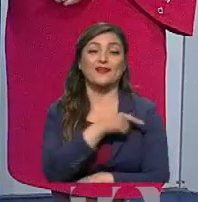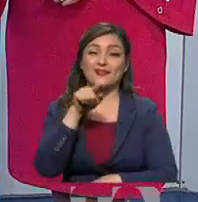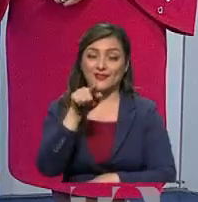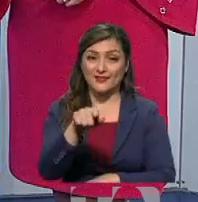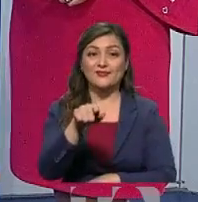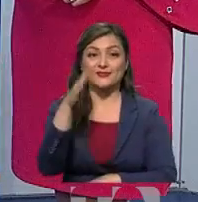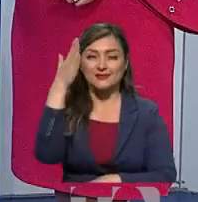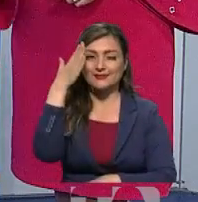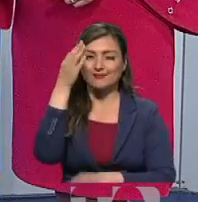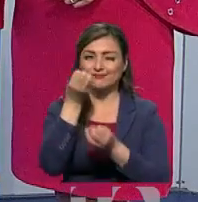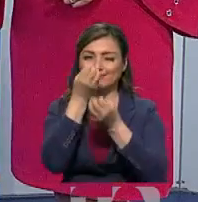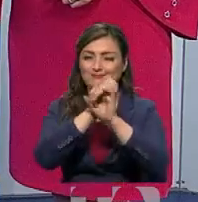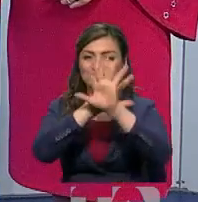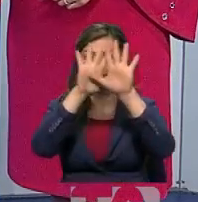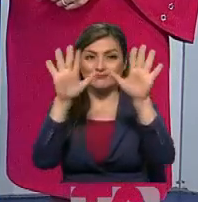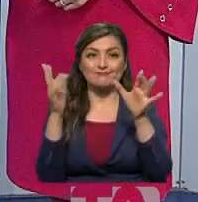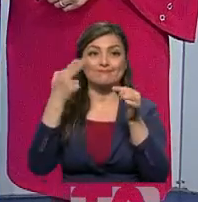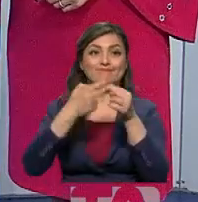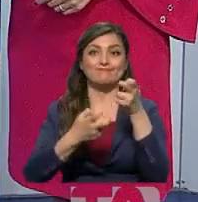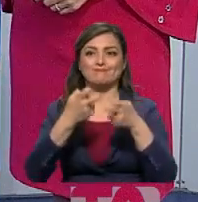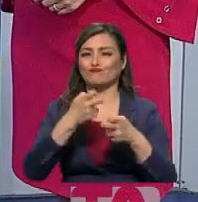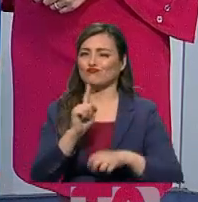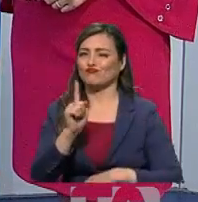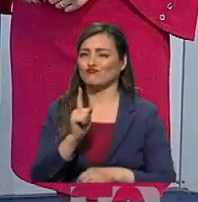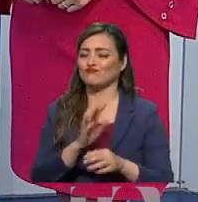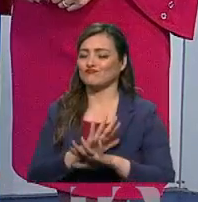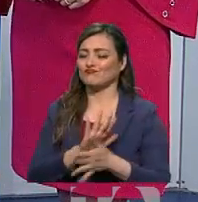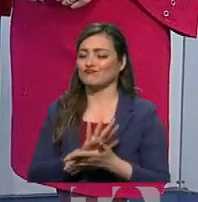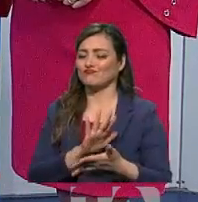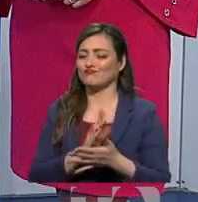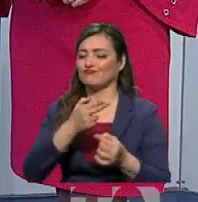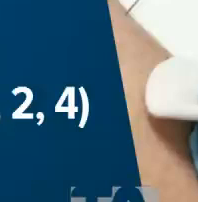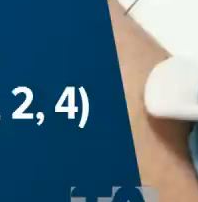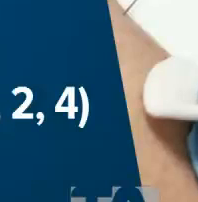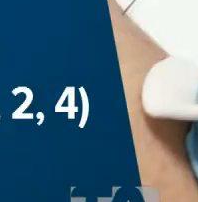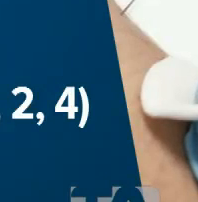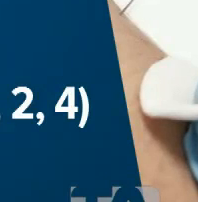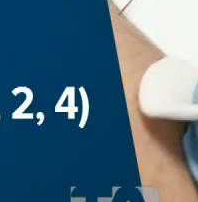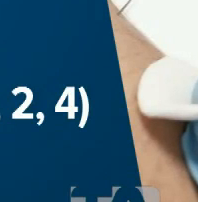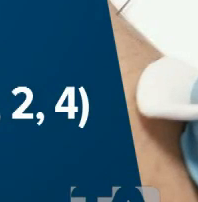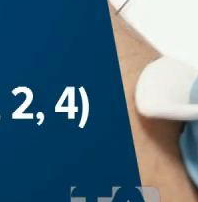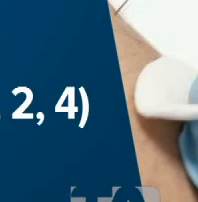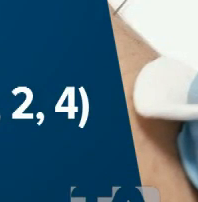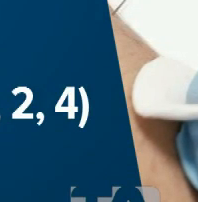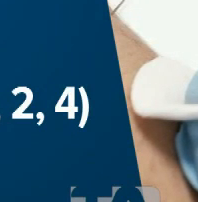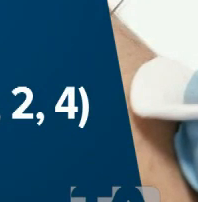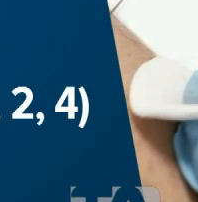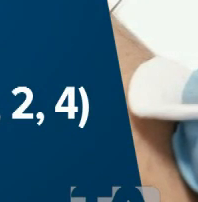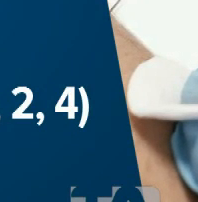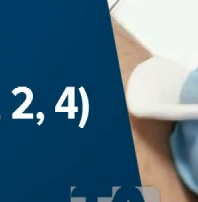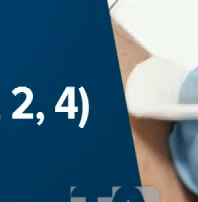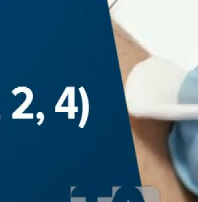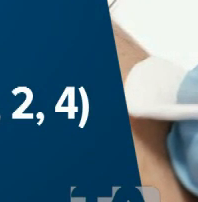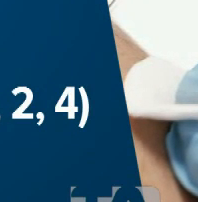debe saber para acudir sin ningún inconveniente a los centros de inoculación. Así que presten atención, tenemos ya en pantalla.